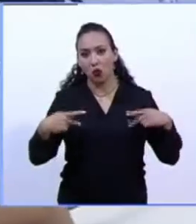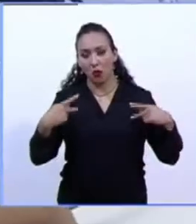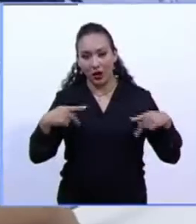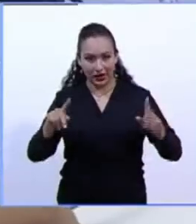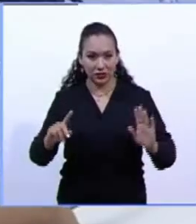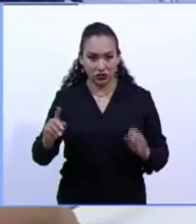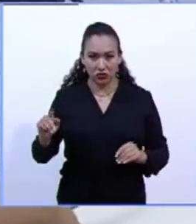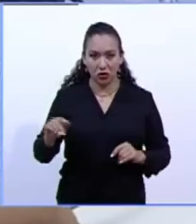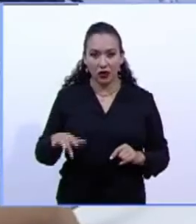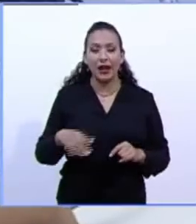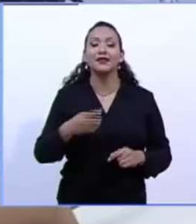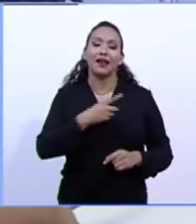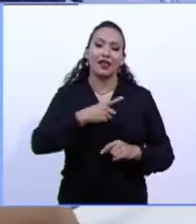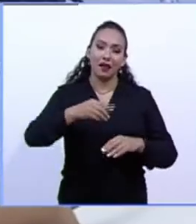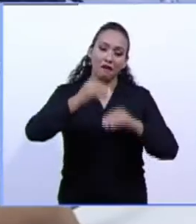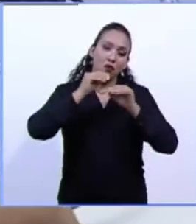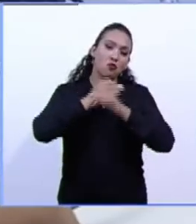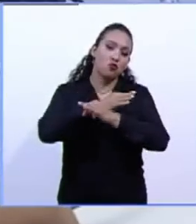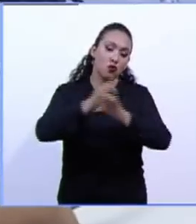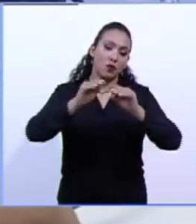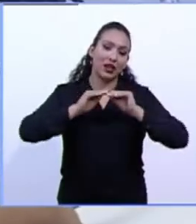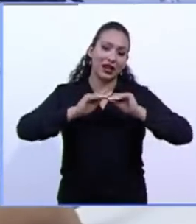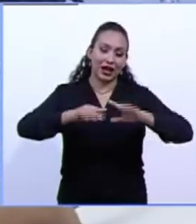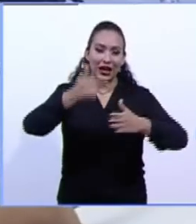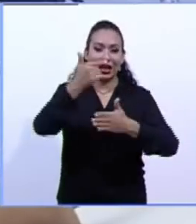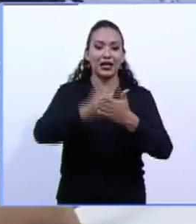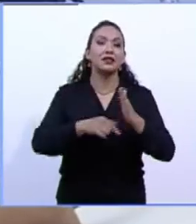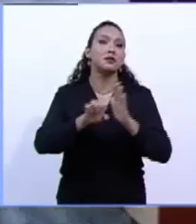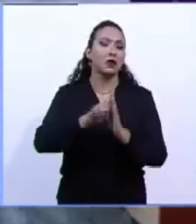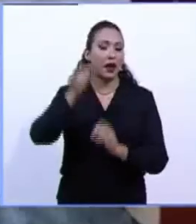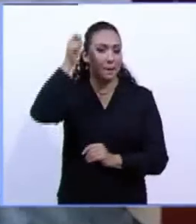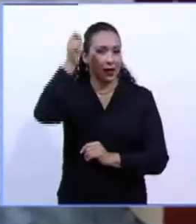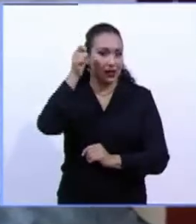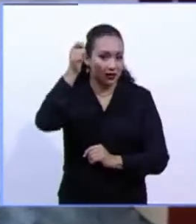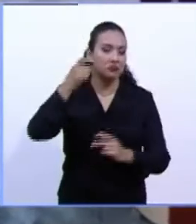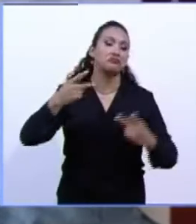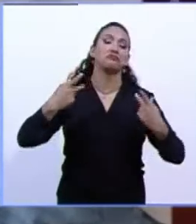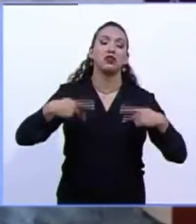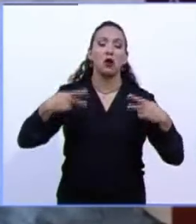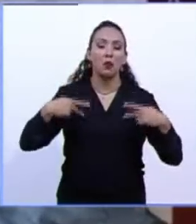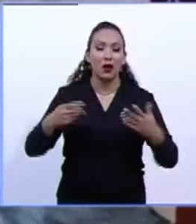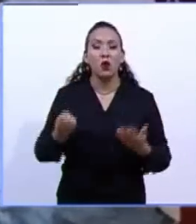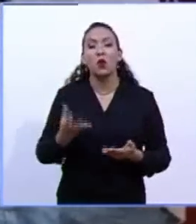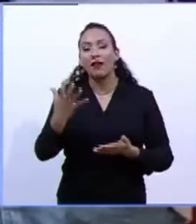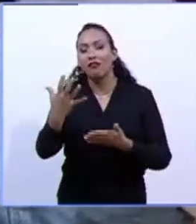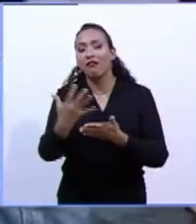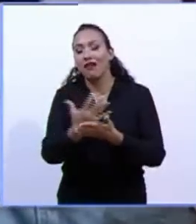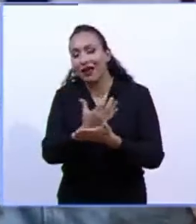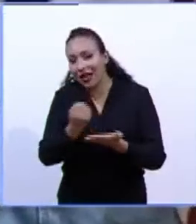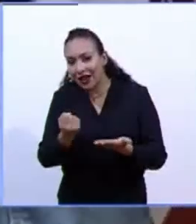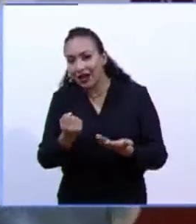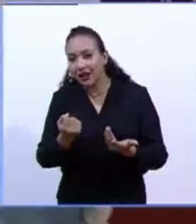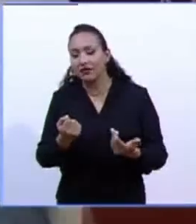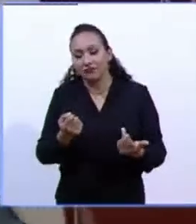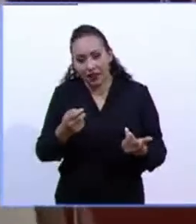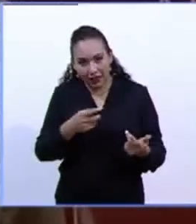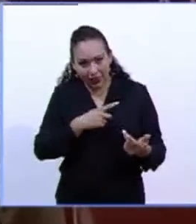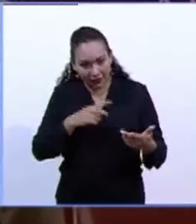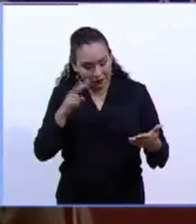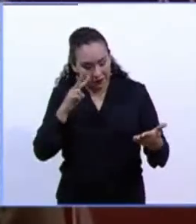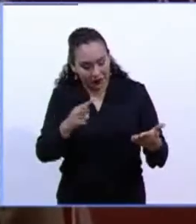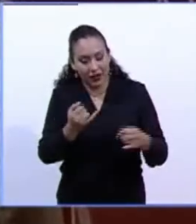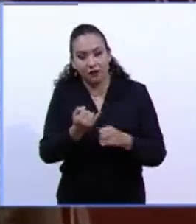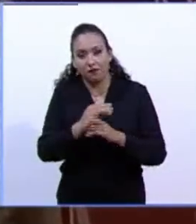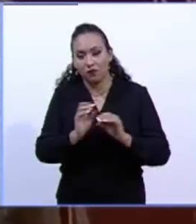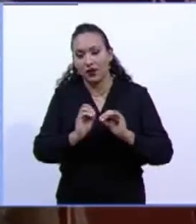sujetos obligados a publicar la lista de pensionados y jubilados y el monto que perciben, cuyo fin es transparentar el